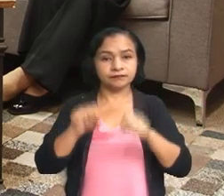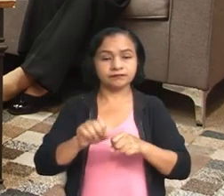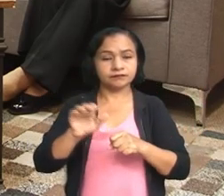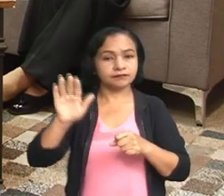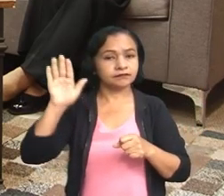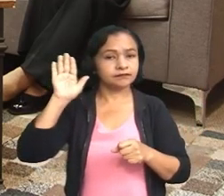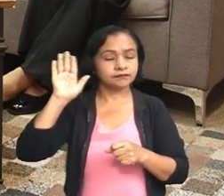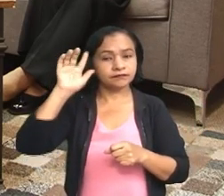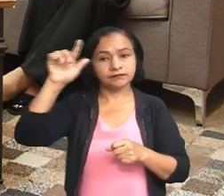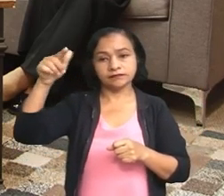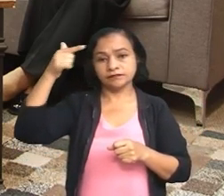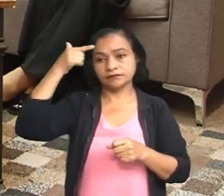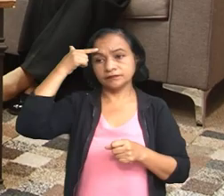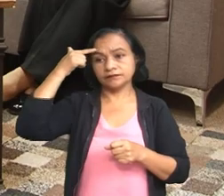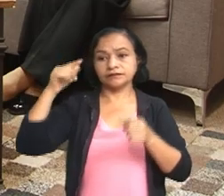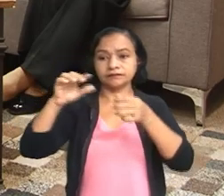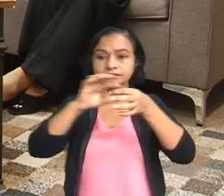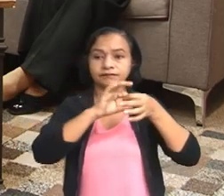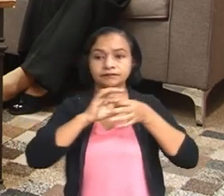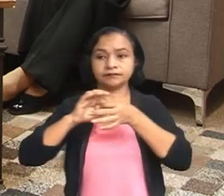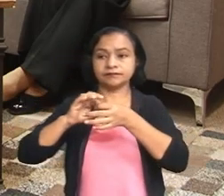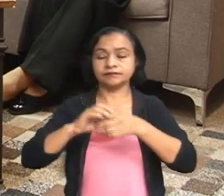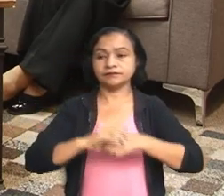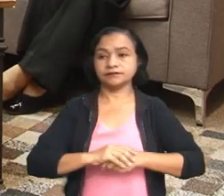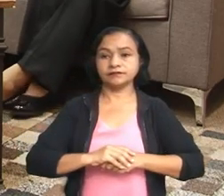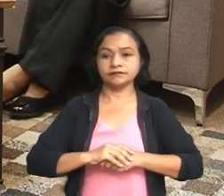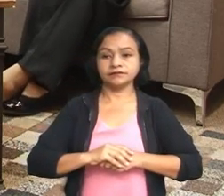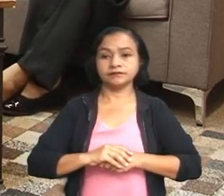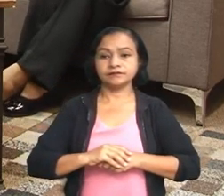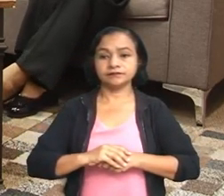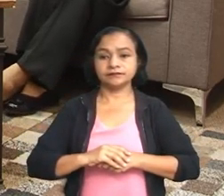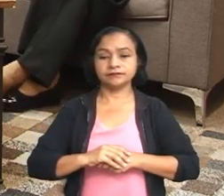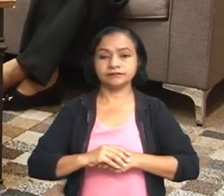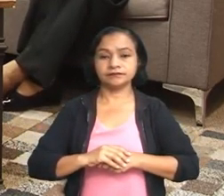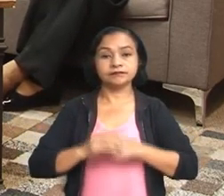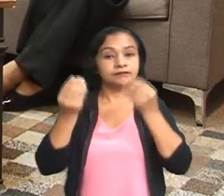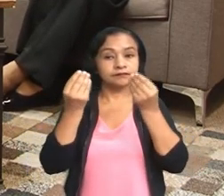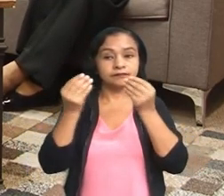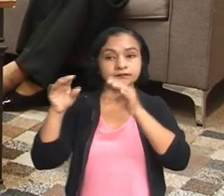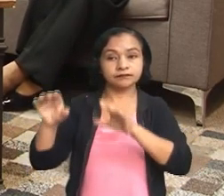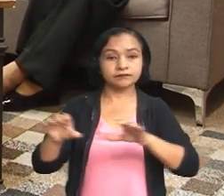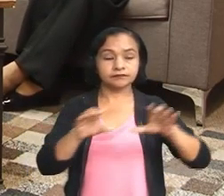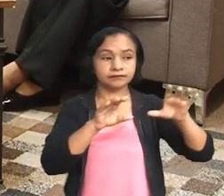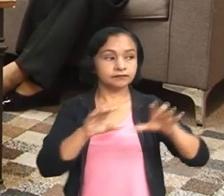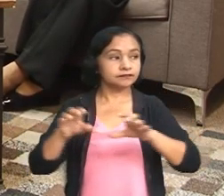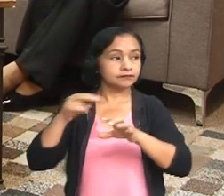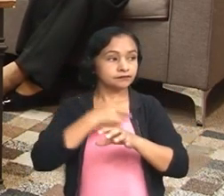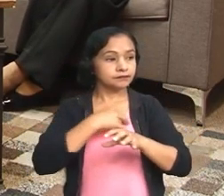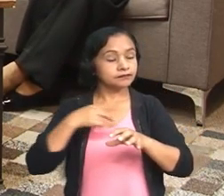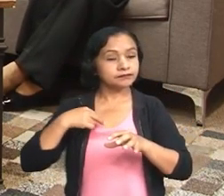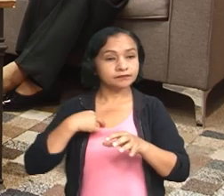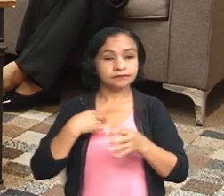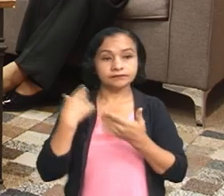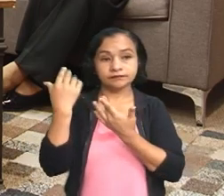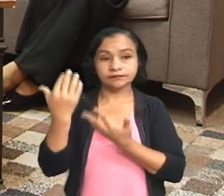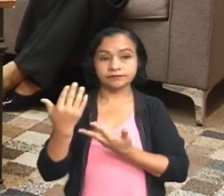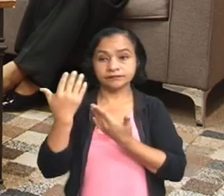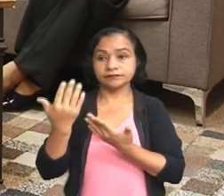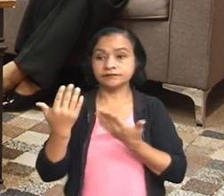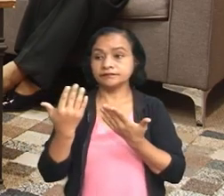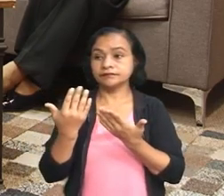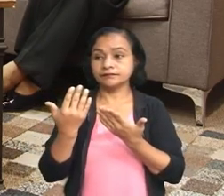del gobierno de Reconciliación y Unidad Nacional? Bueno, hay muchas acciones, ¿verdad? Yo creo que no somos